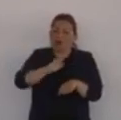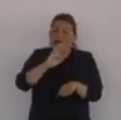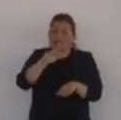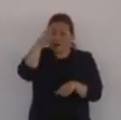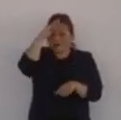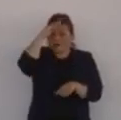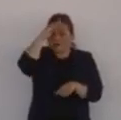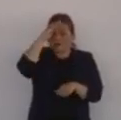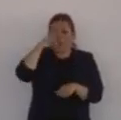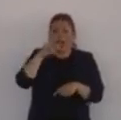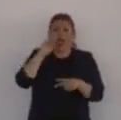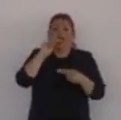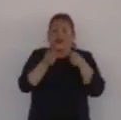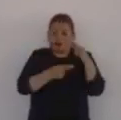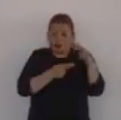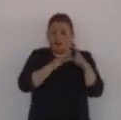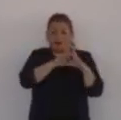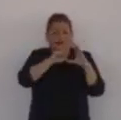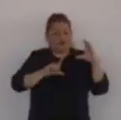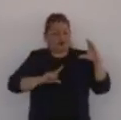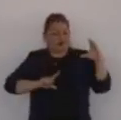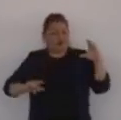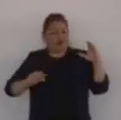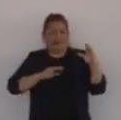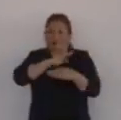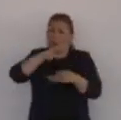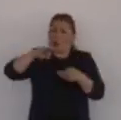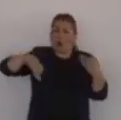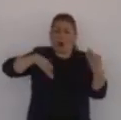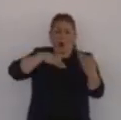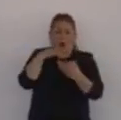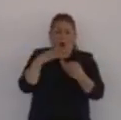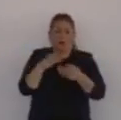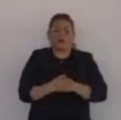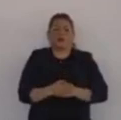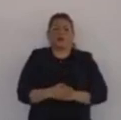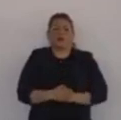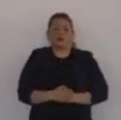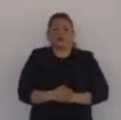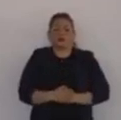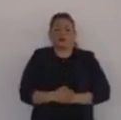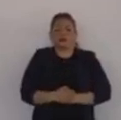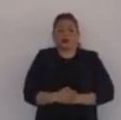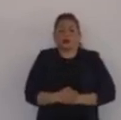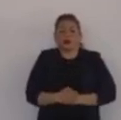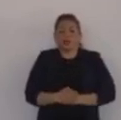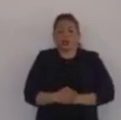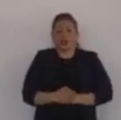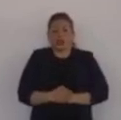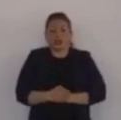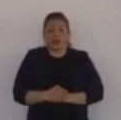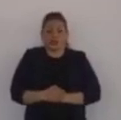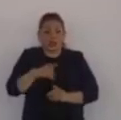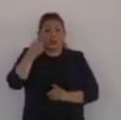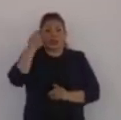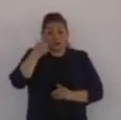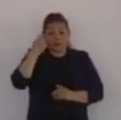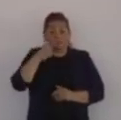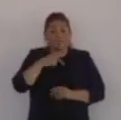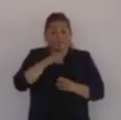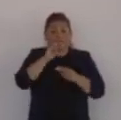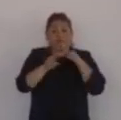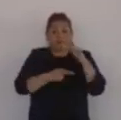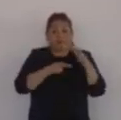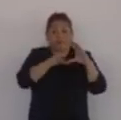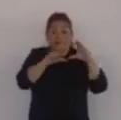esta pensión universal. Es decir, es para todas y es para todos. Y esta pensión es universal porque